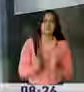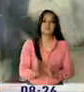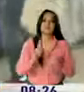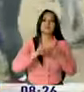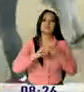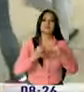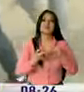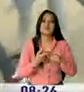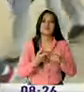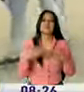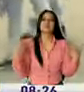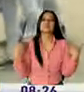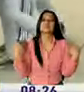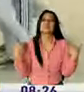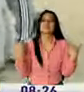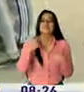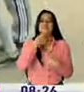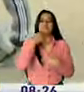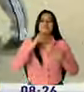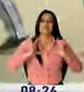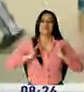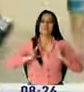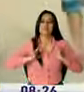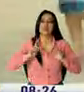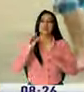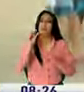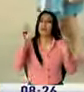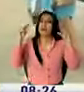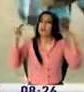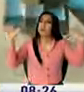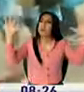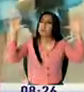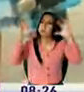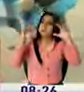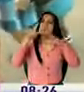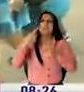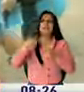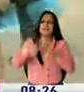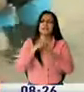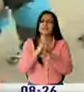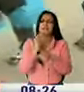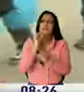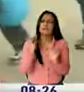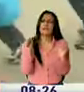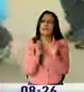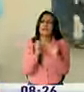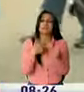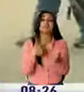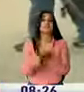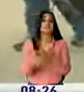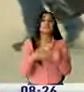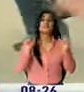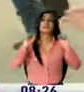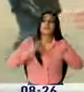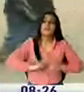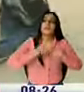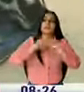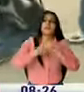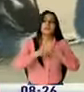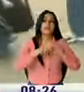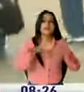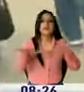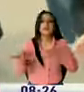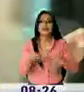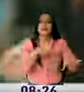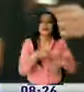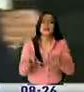feliz feriado para todos. Un poco nublado amaneció hoy la capital, pero eso no importa para hacer varias actividades si es que usted se